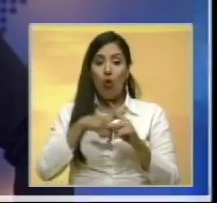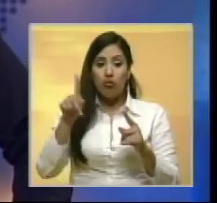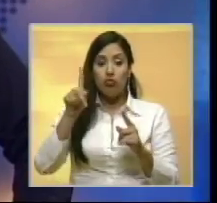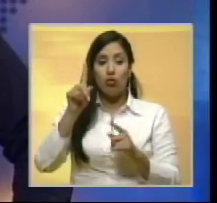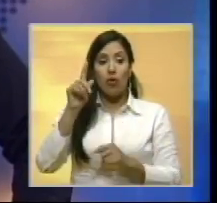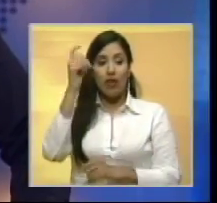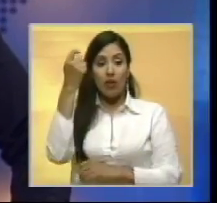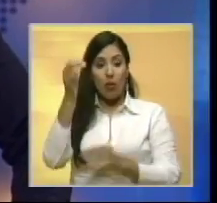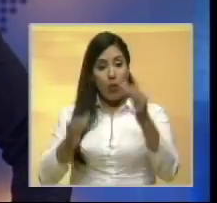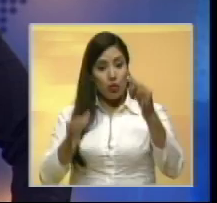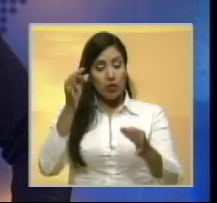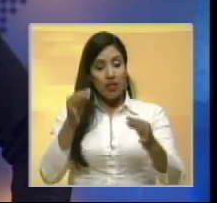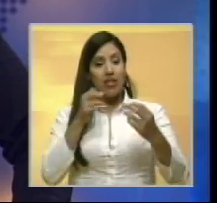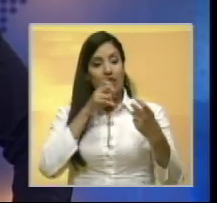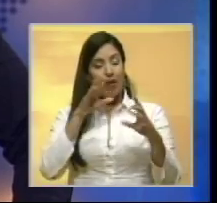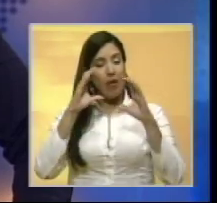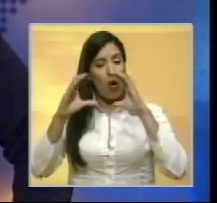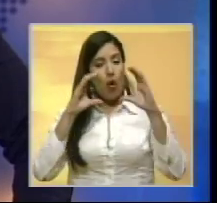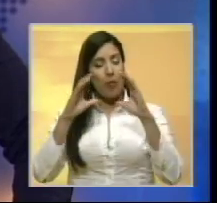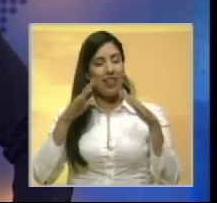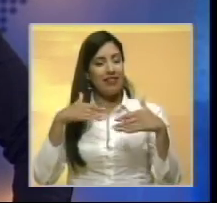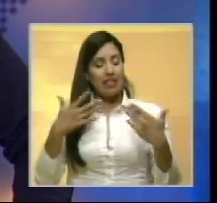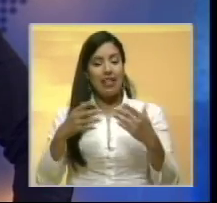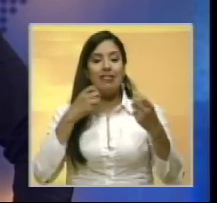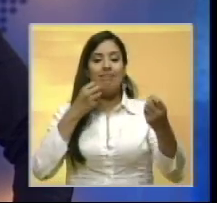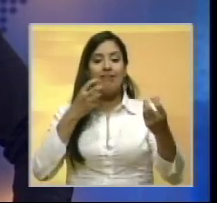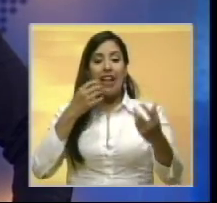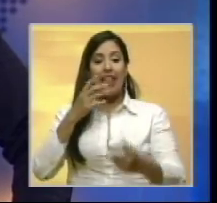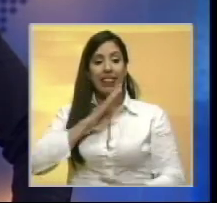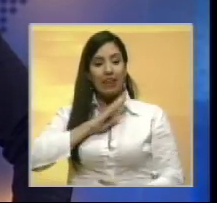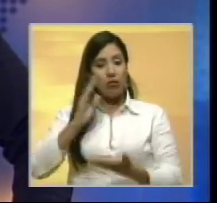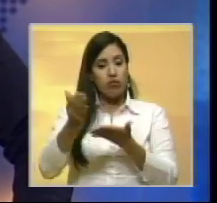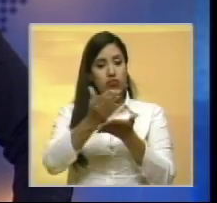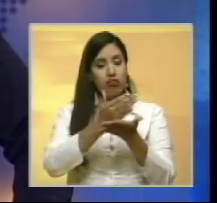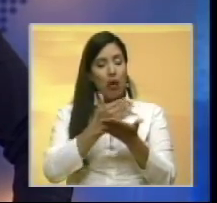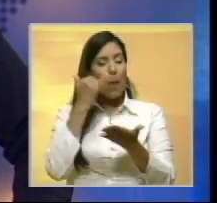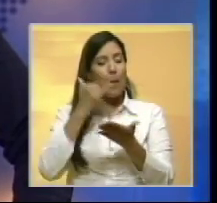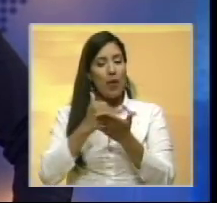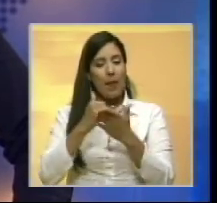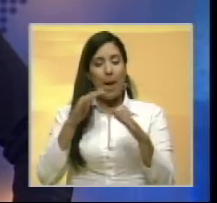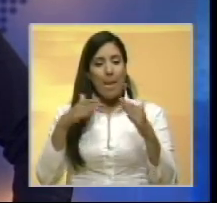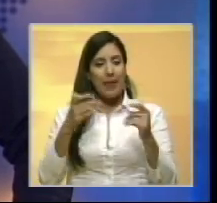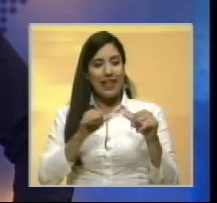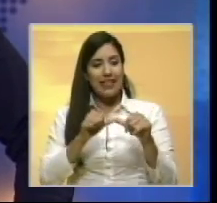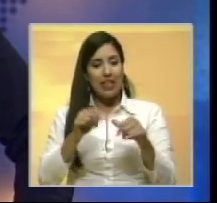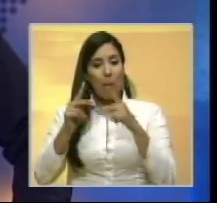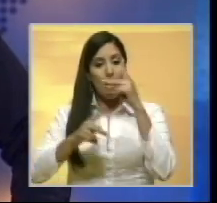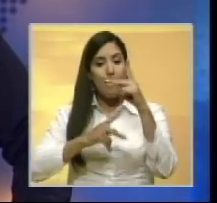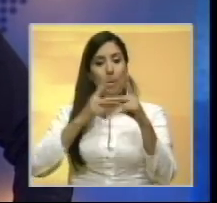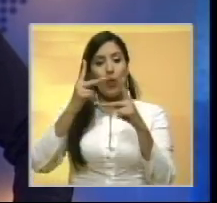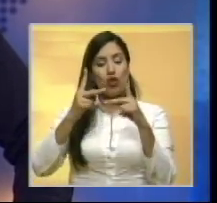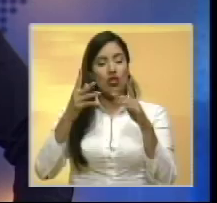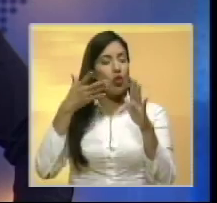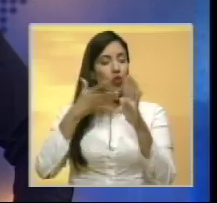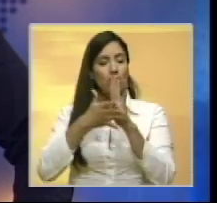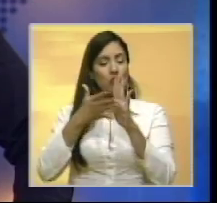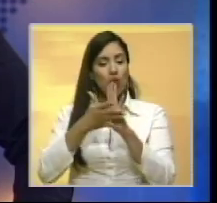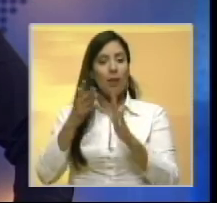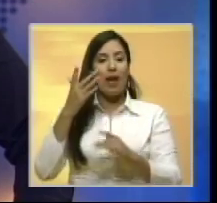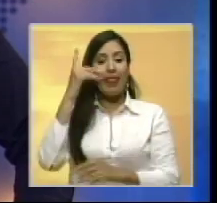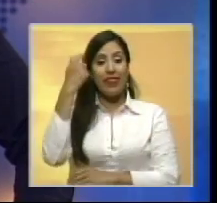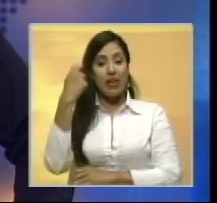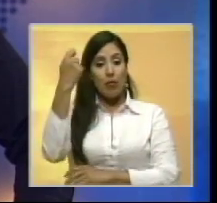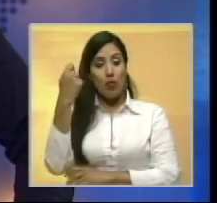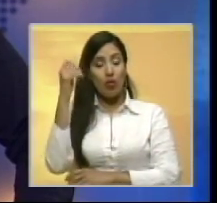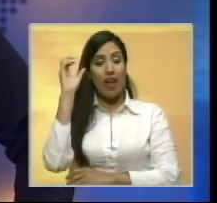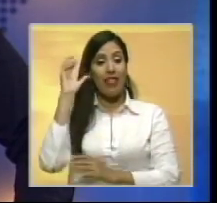El Tribunal Supremo de Justicia emitió un comunicado en el cual expresó que se están recolectando las pruebas necesarias para continuar el proceso sobre el caso de los